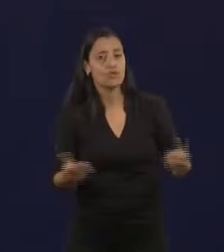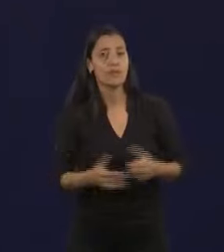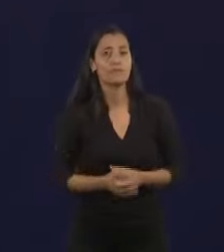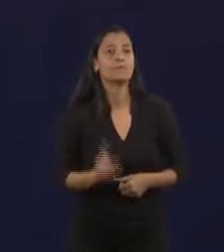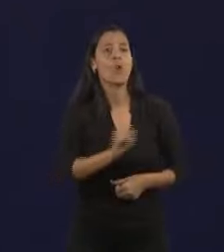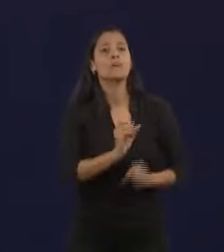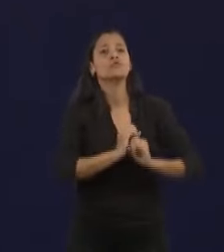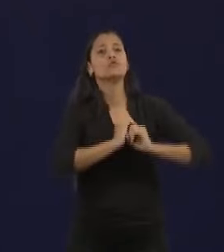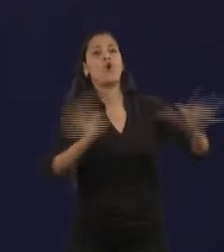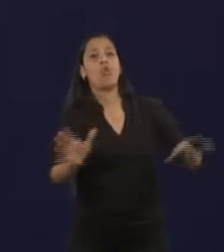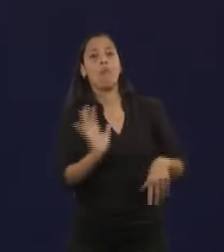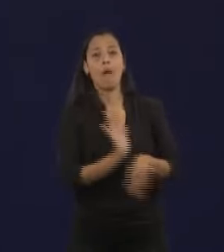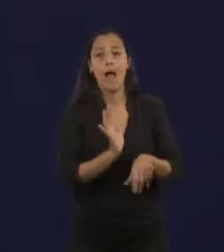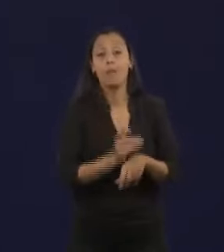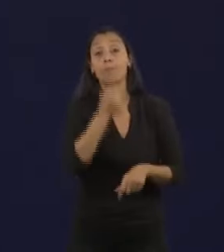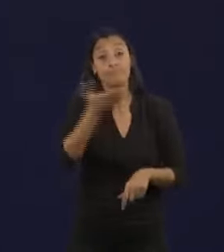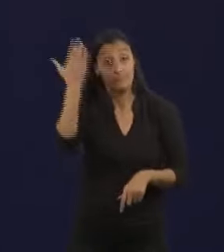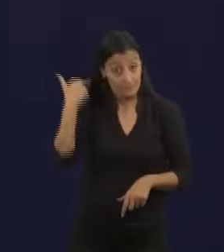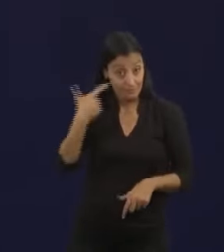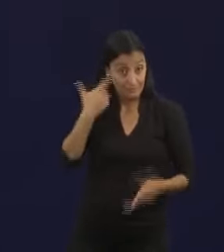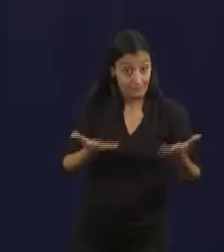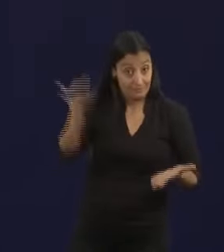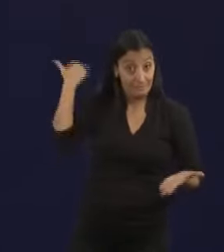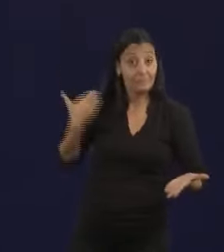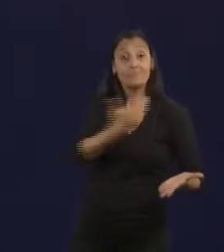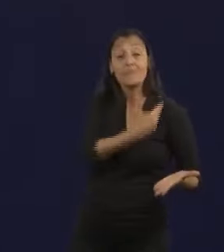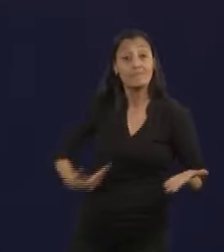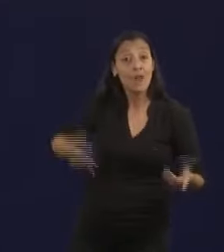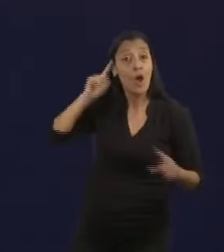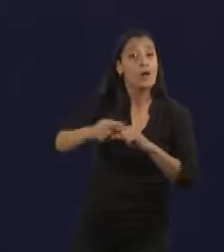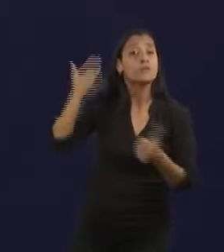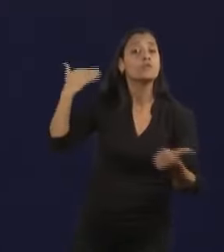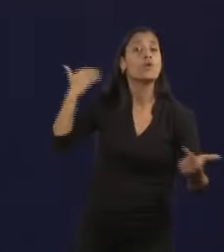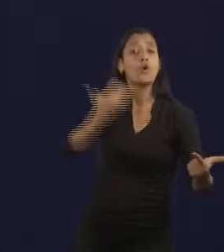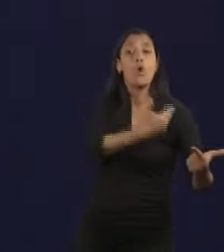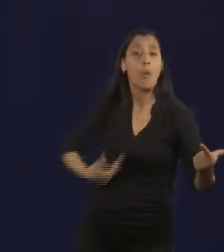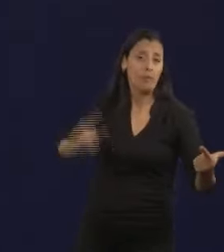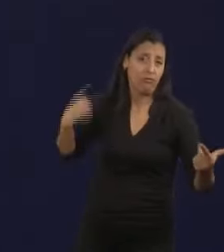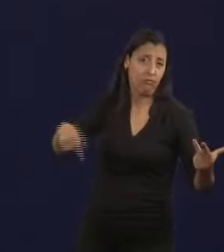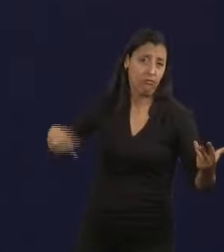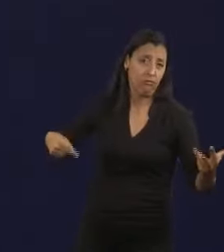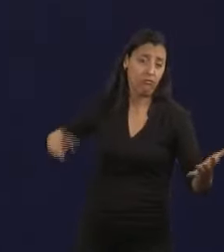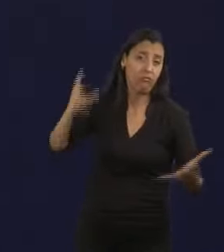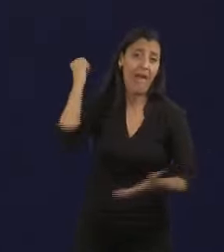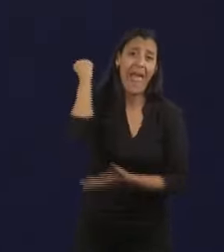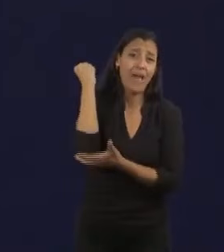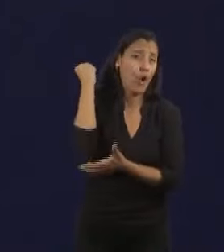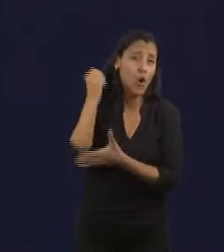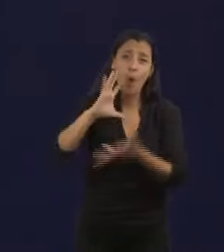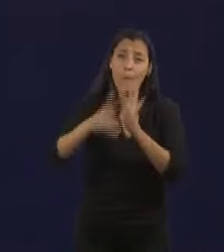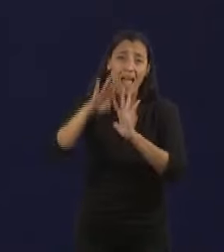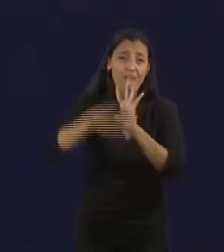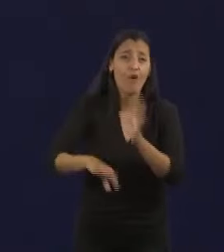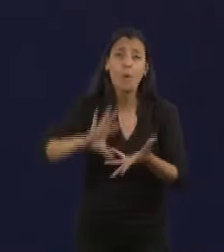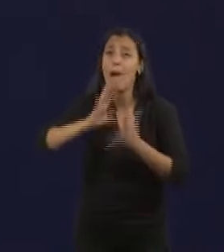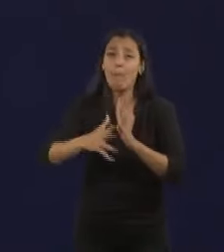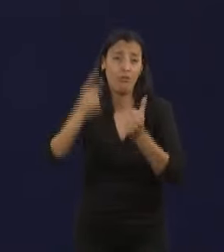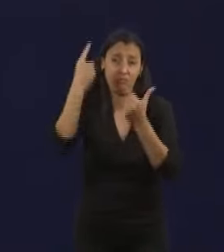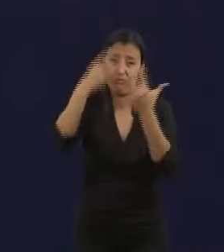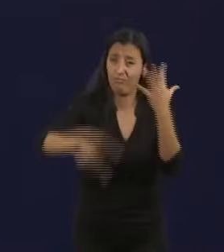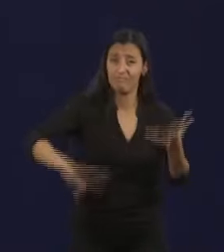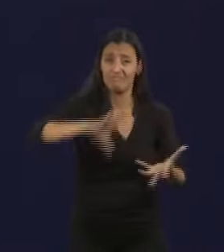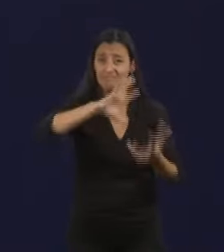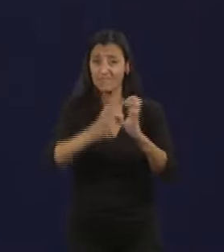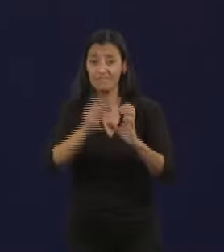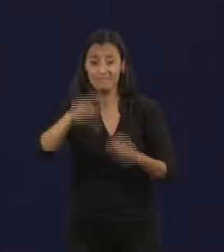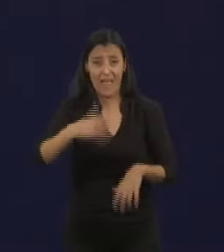cuando implemente en el pasado una política monetaria eh desastrosa Como la que se implementó en la Argentina Así que para que la